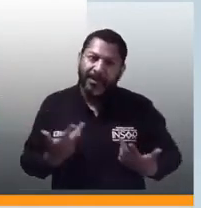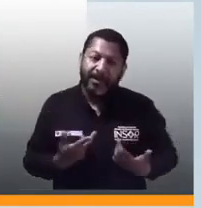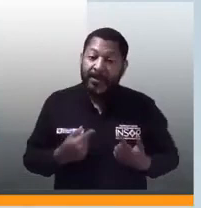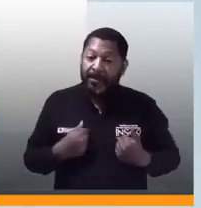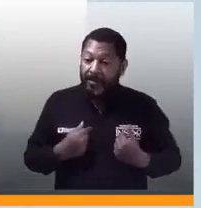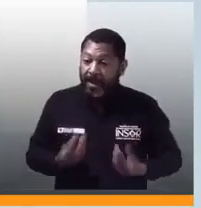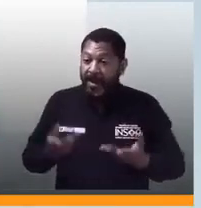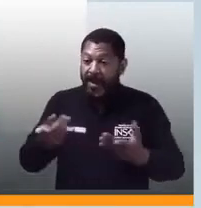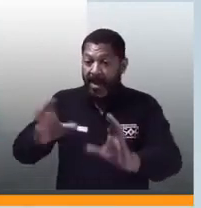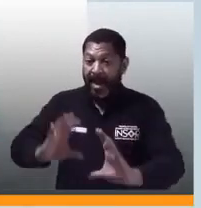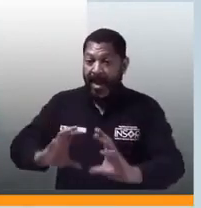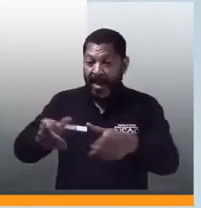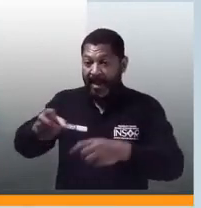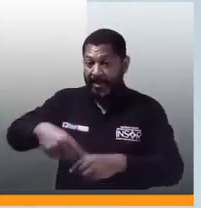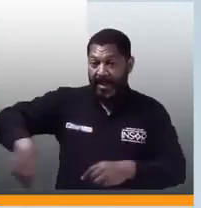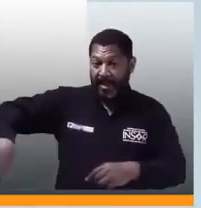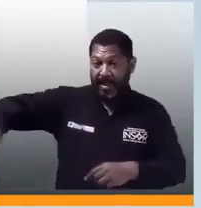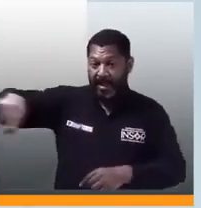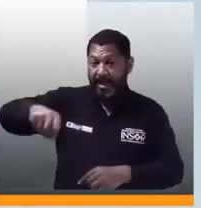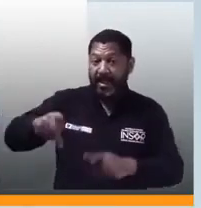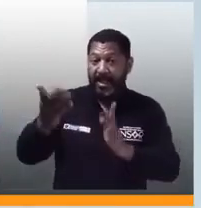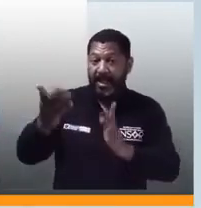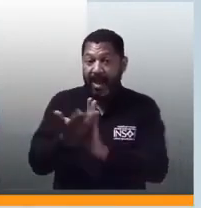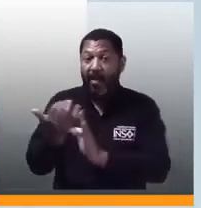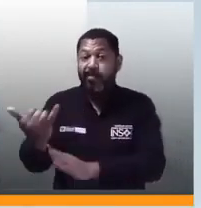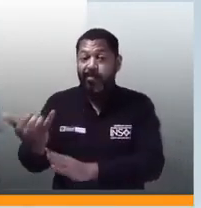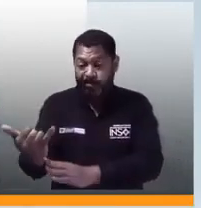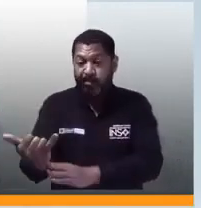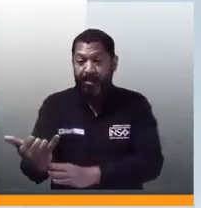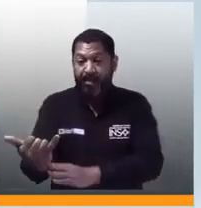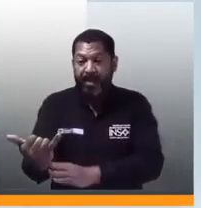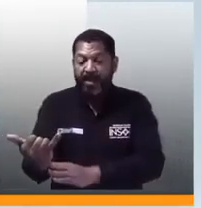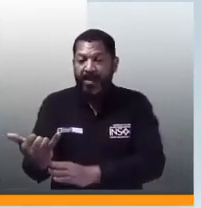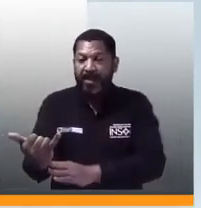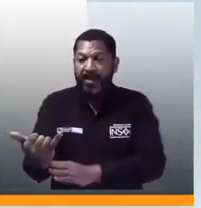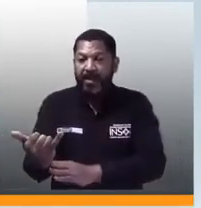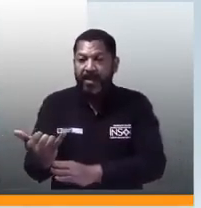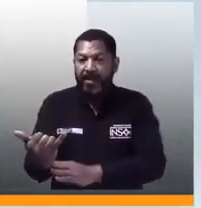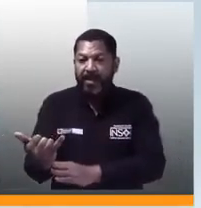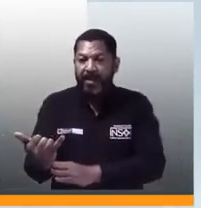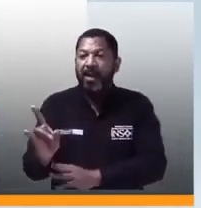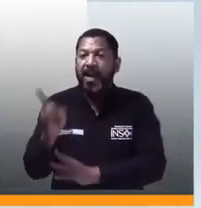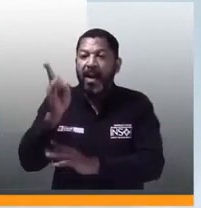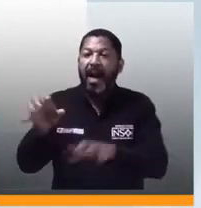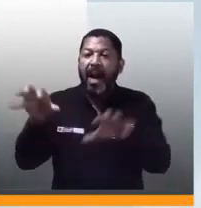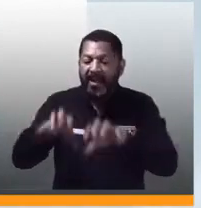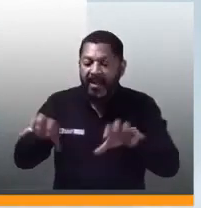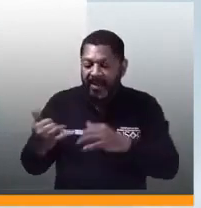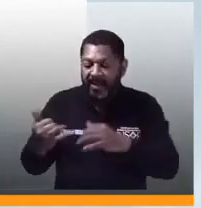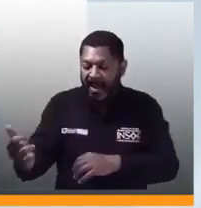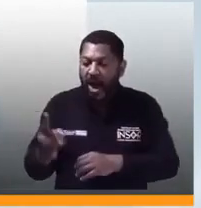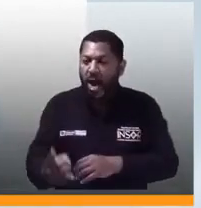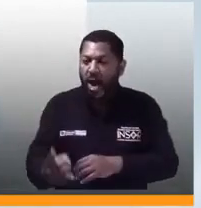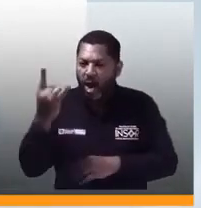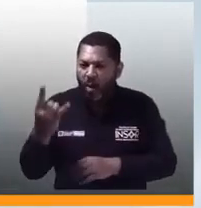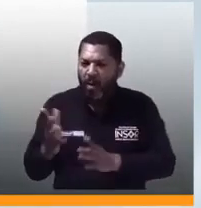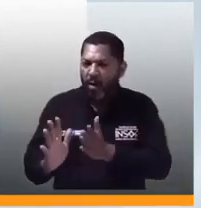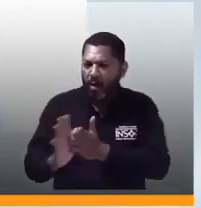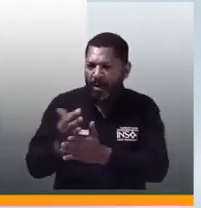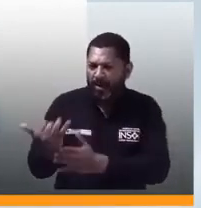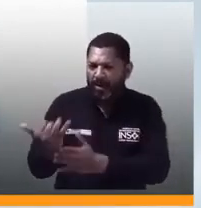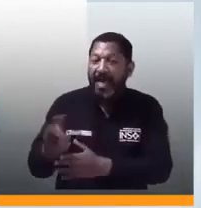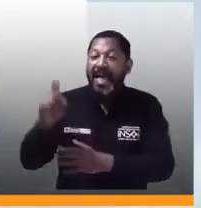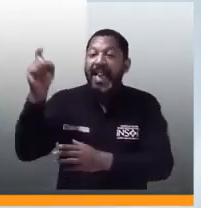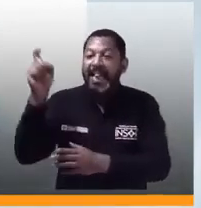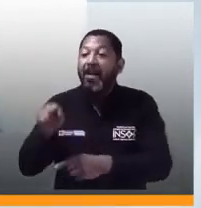en las clases les propongamos a los estudiantes que ellos una actividad que tengamos que realizar, ellos tengan que